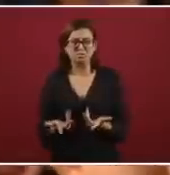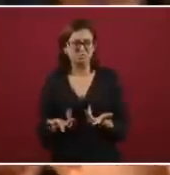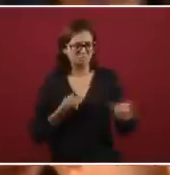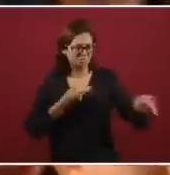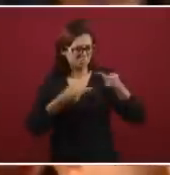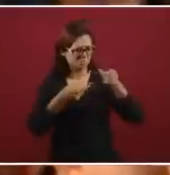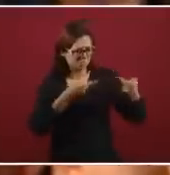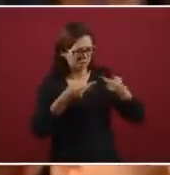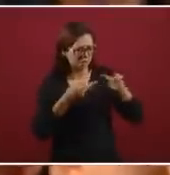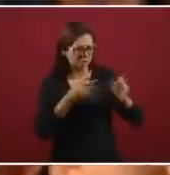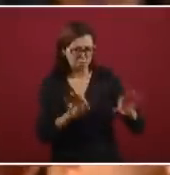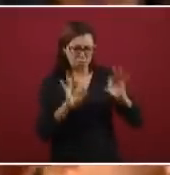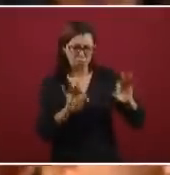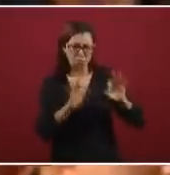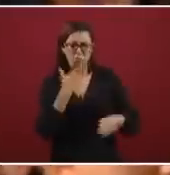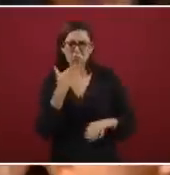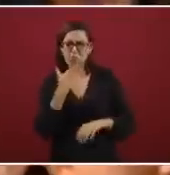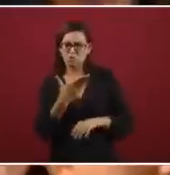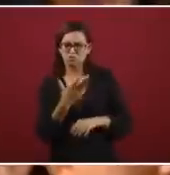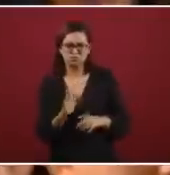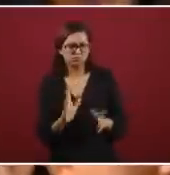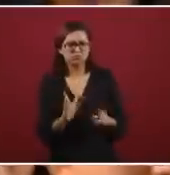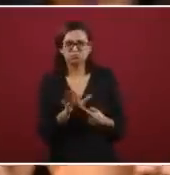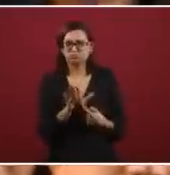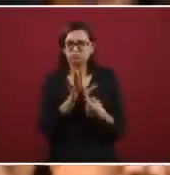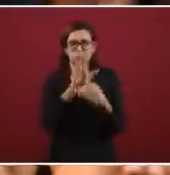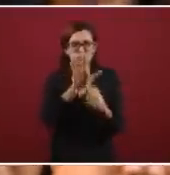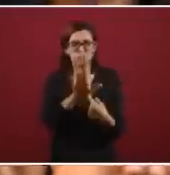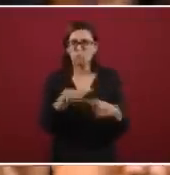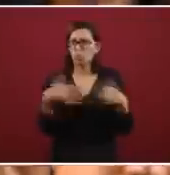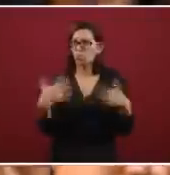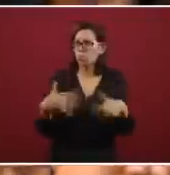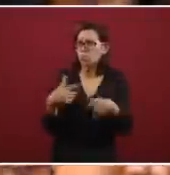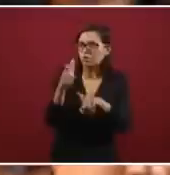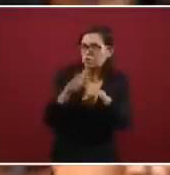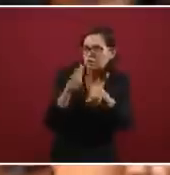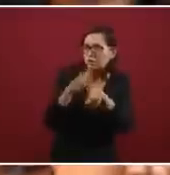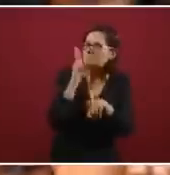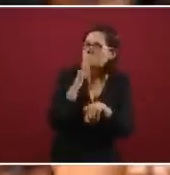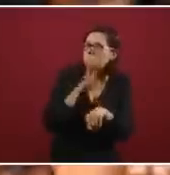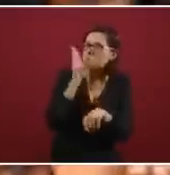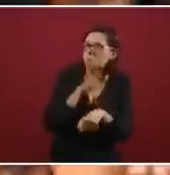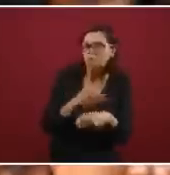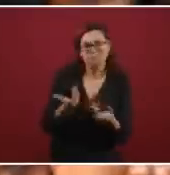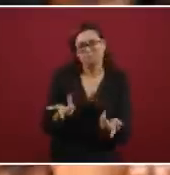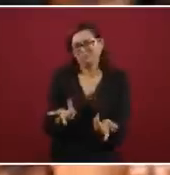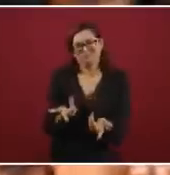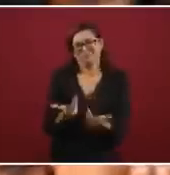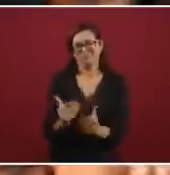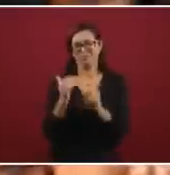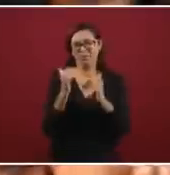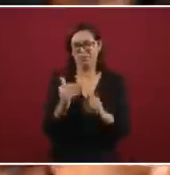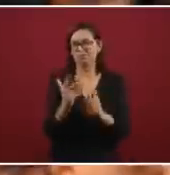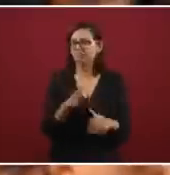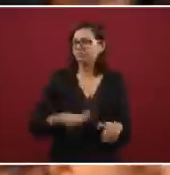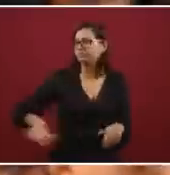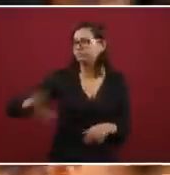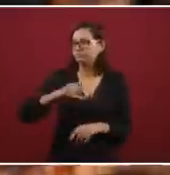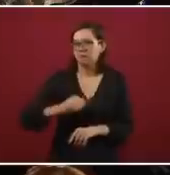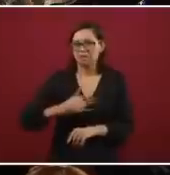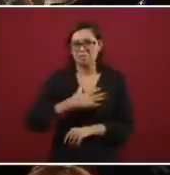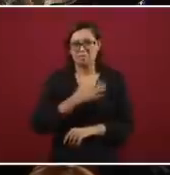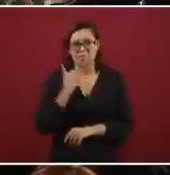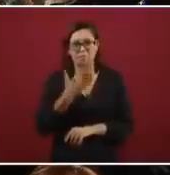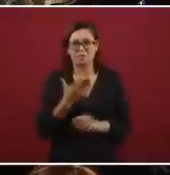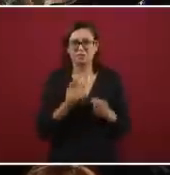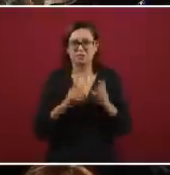magnífico plan? ¿Quién podría oponerse o criticarlo o poner limitantes de bienestar para 120 millones de mexicanos, el